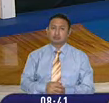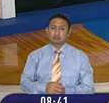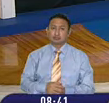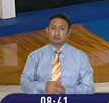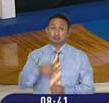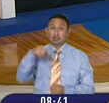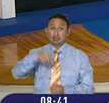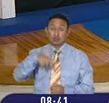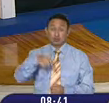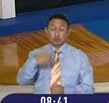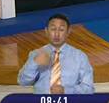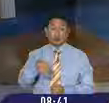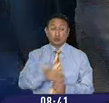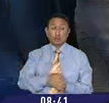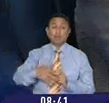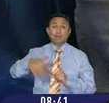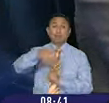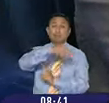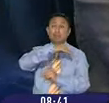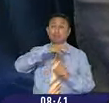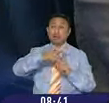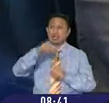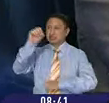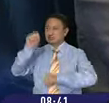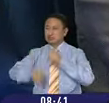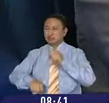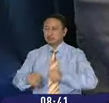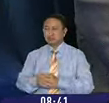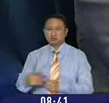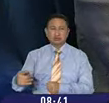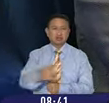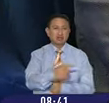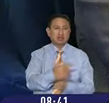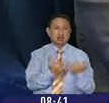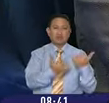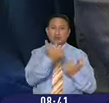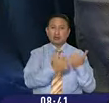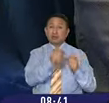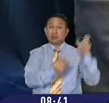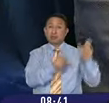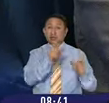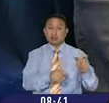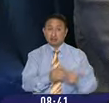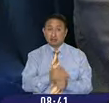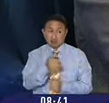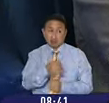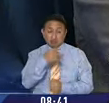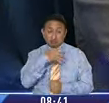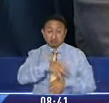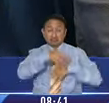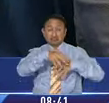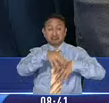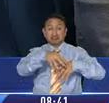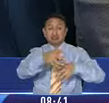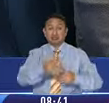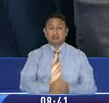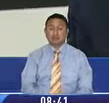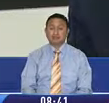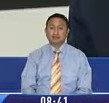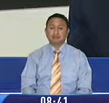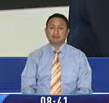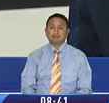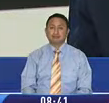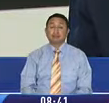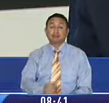realmente vandalizados, parques que están en muy mal estado, situaciones en las cuales los ciudadanos también ahí protestan? Como te decía Roberto,